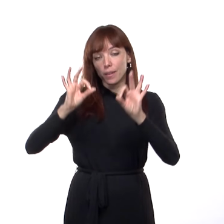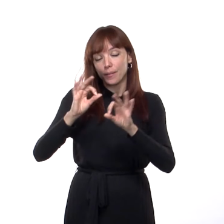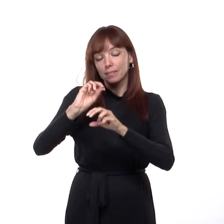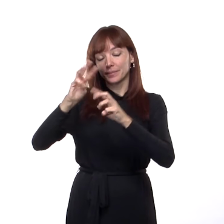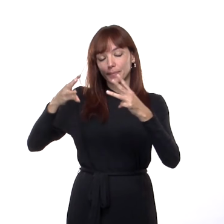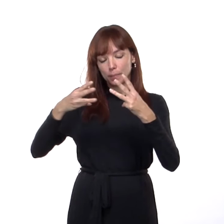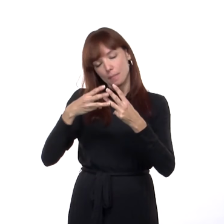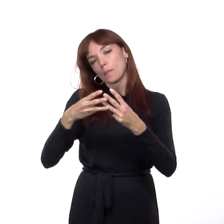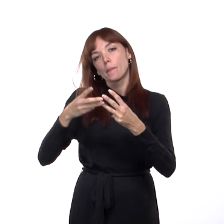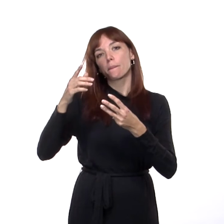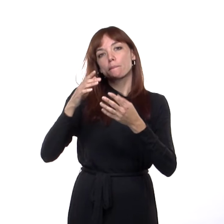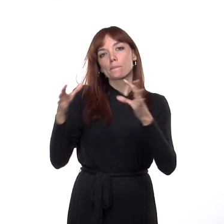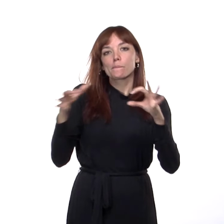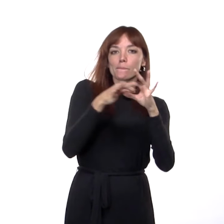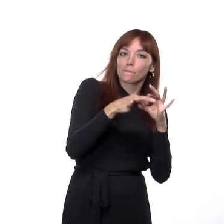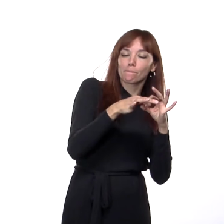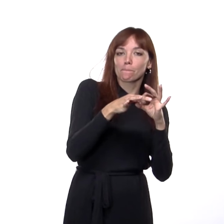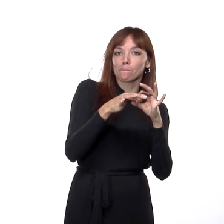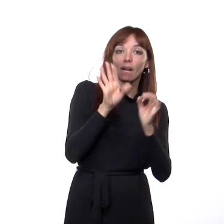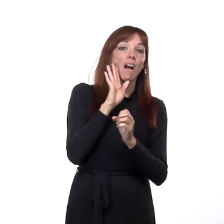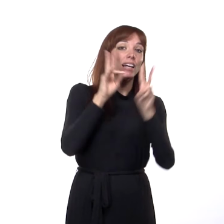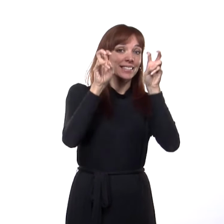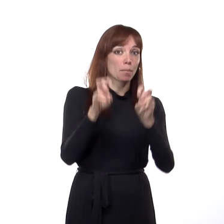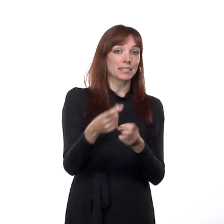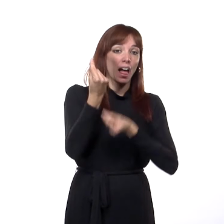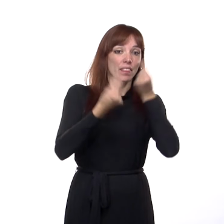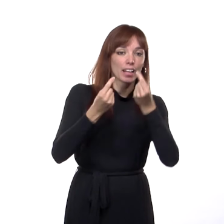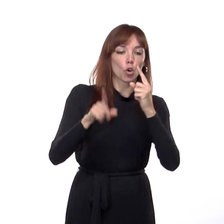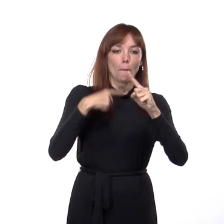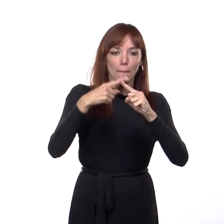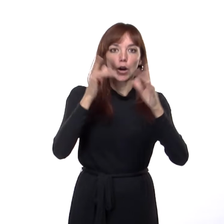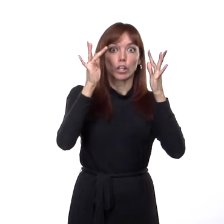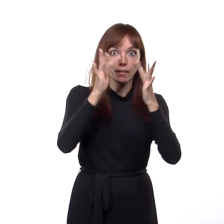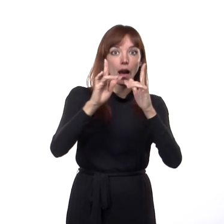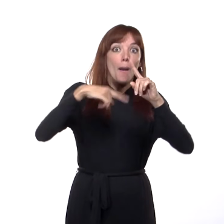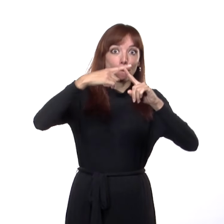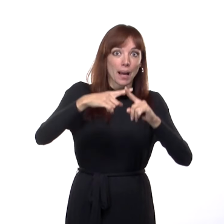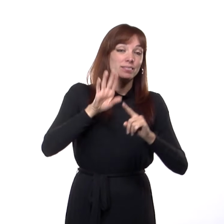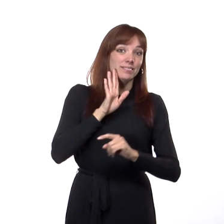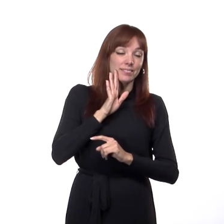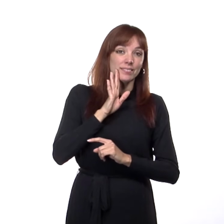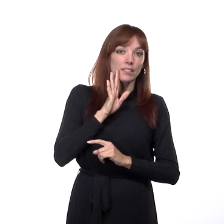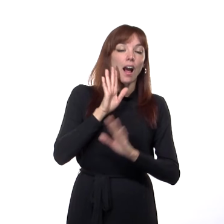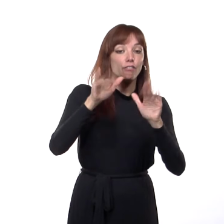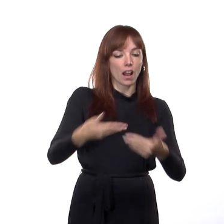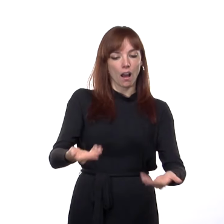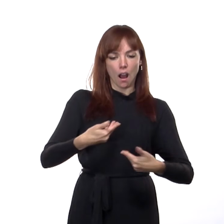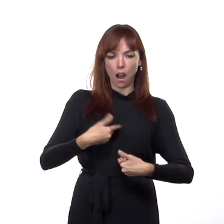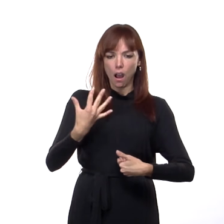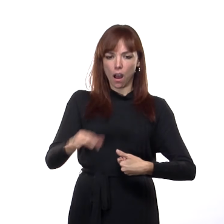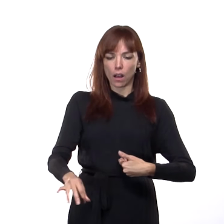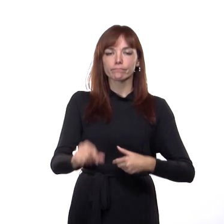ligada con el gemelo digital y ligada con los datos y esa conectividad pues nos puede llegar a detectar incluso